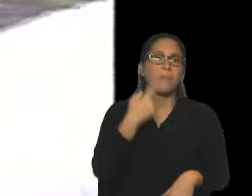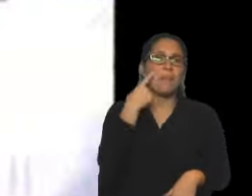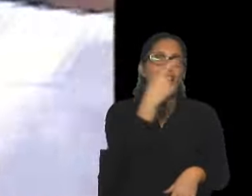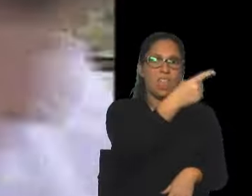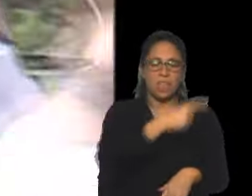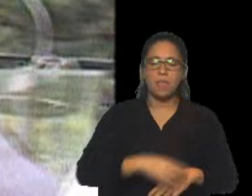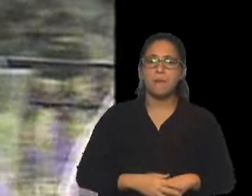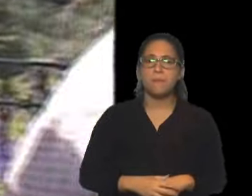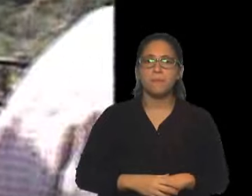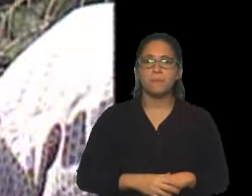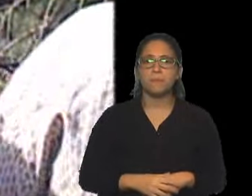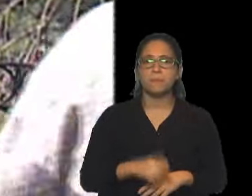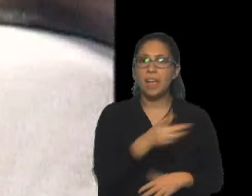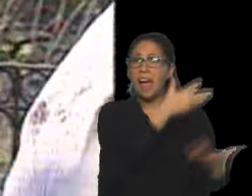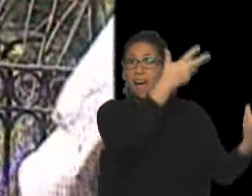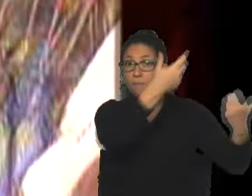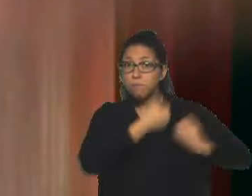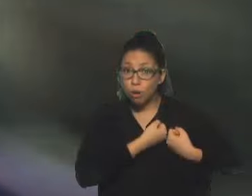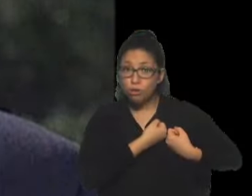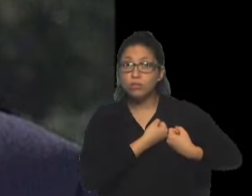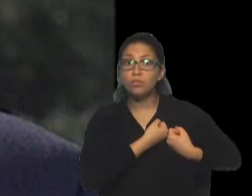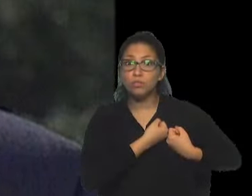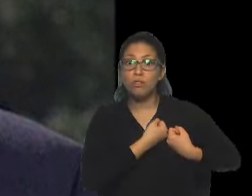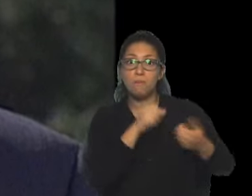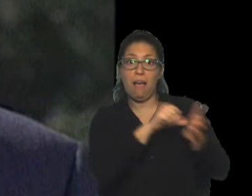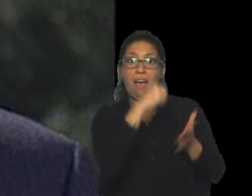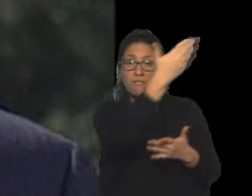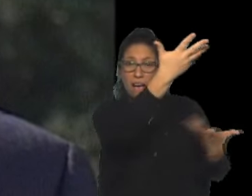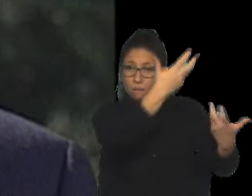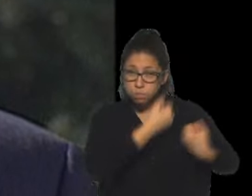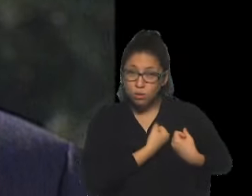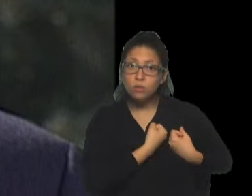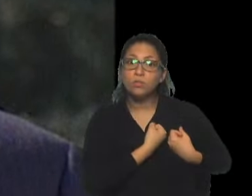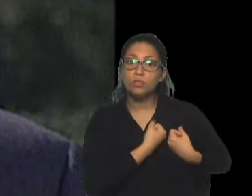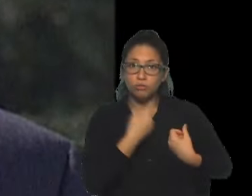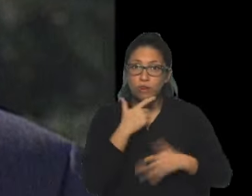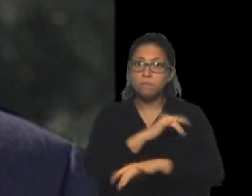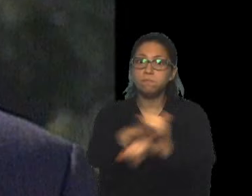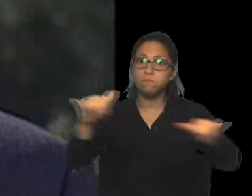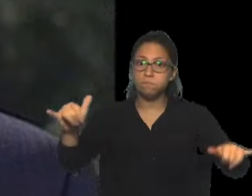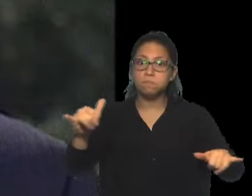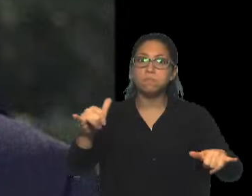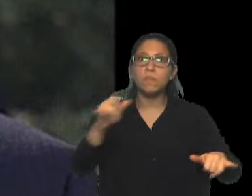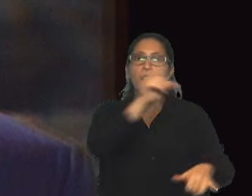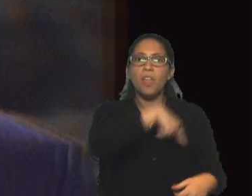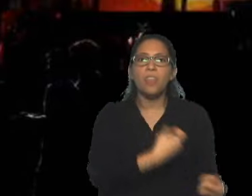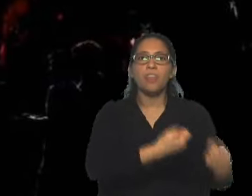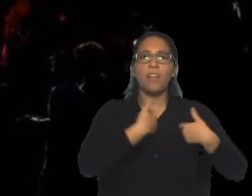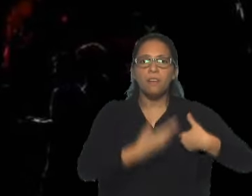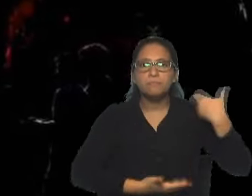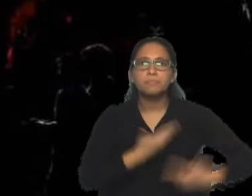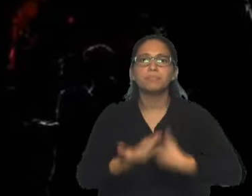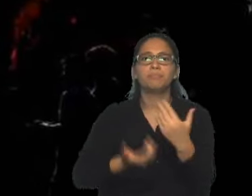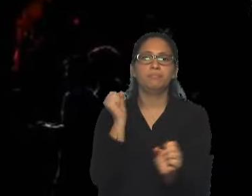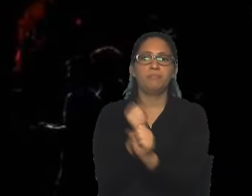Internacional. Este apoyo internacional que les anuncio nos impulsa a seguir trabajando